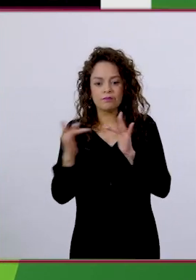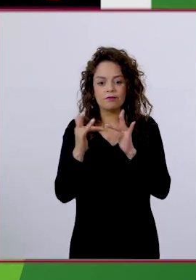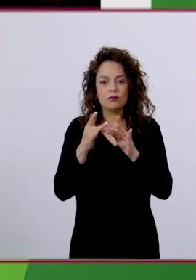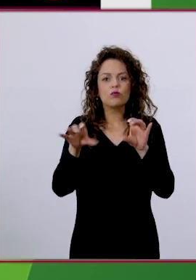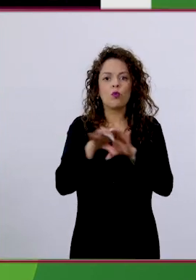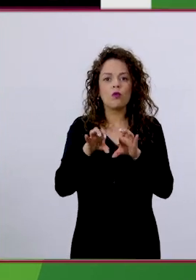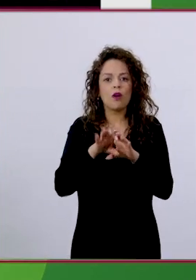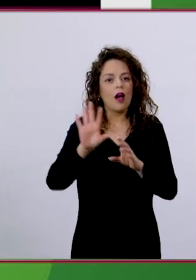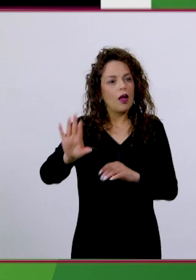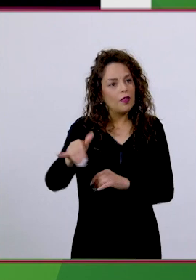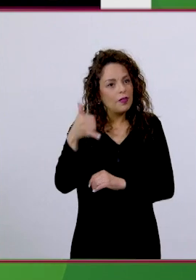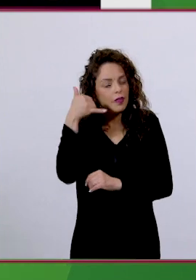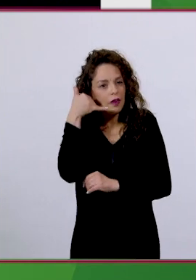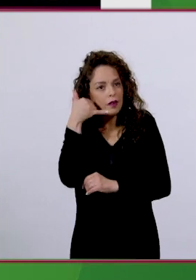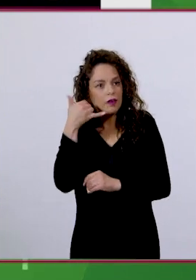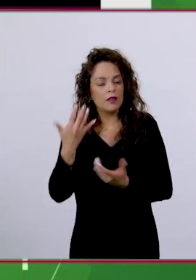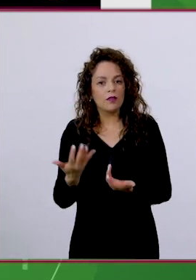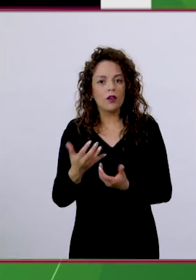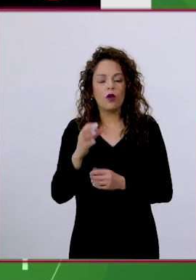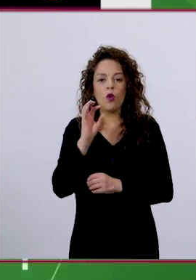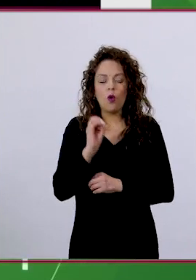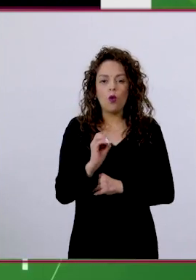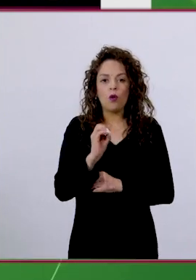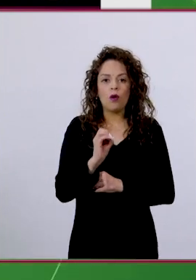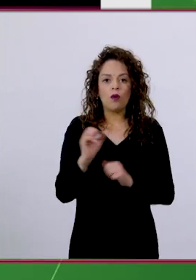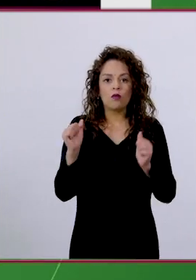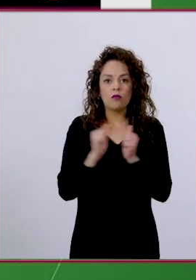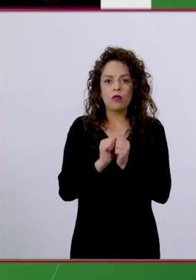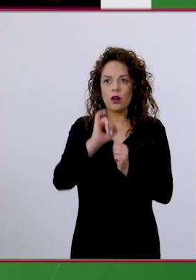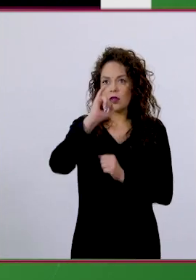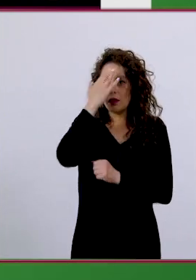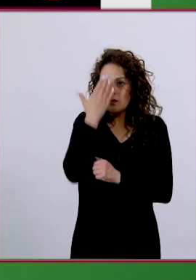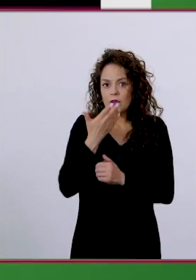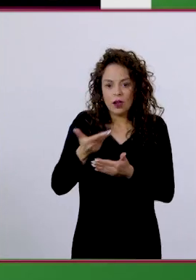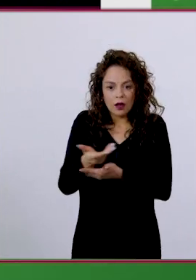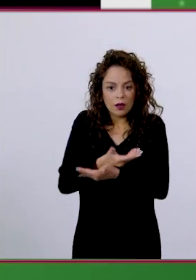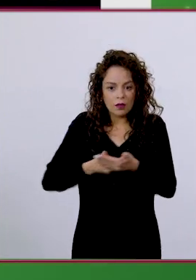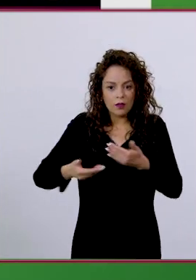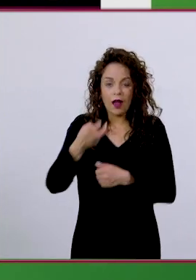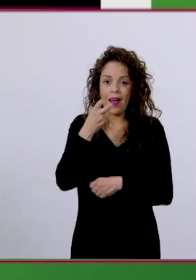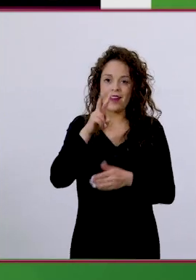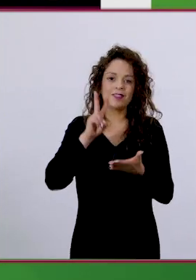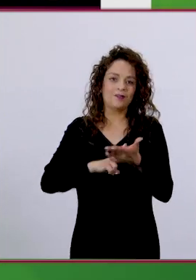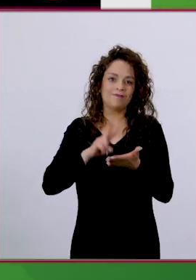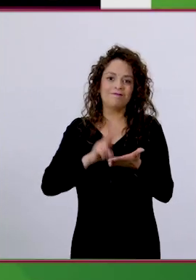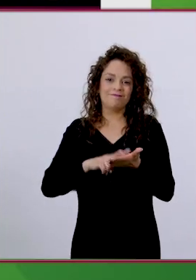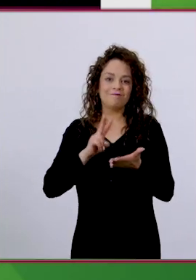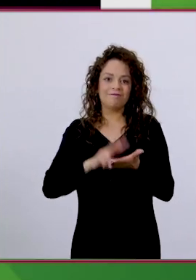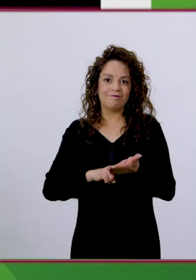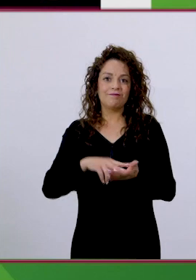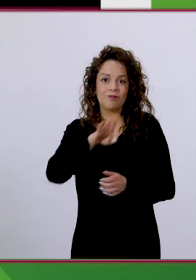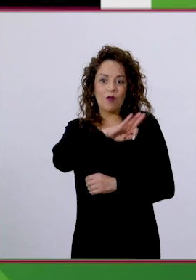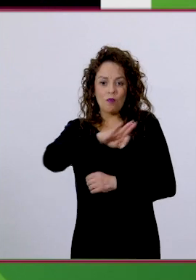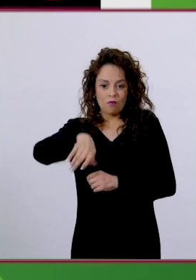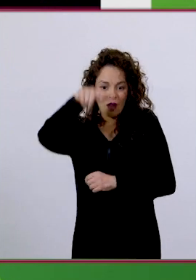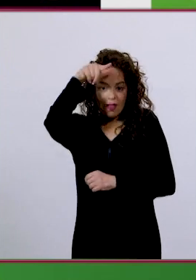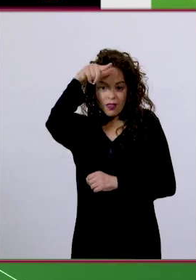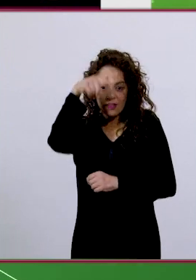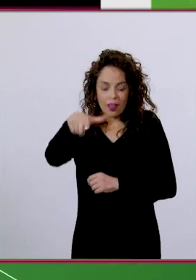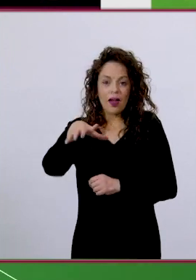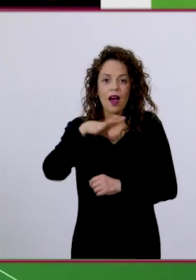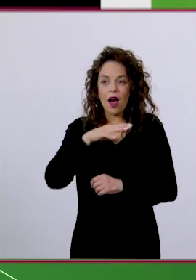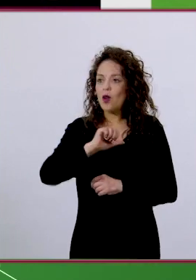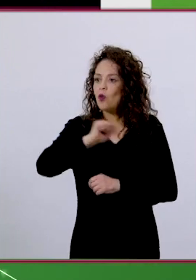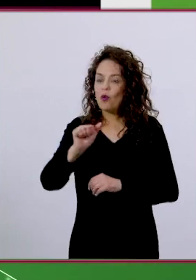teléfono, ya sea en llamadas, ya sea compartiendo imágenes, enriquece eso, ¿no? El poder darnos cuenta que al final hay